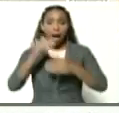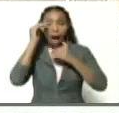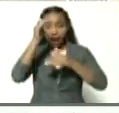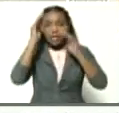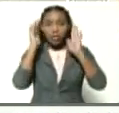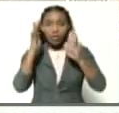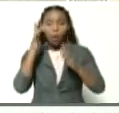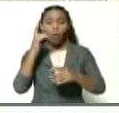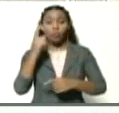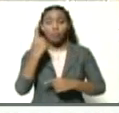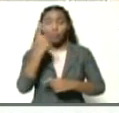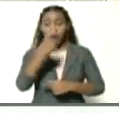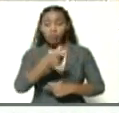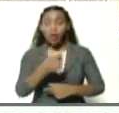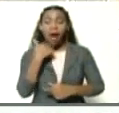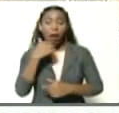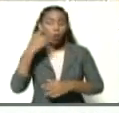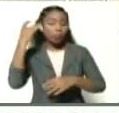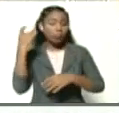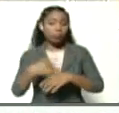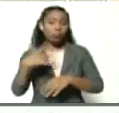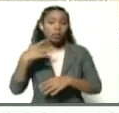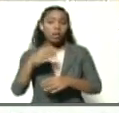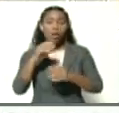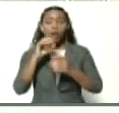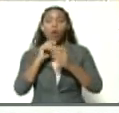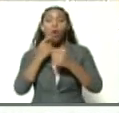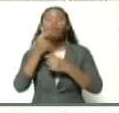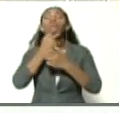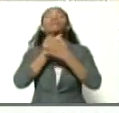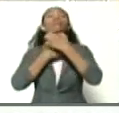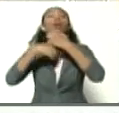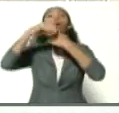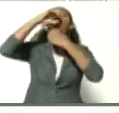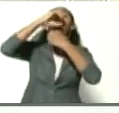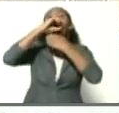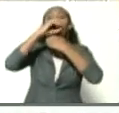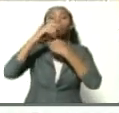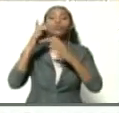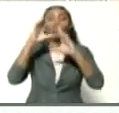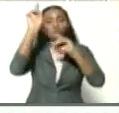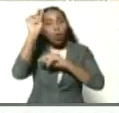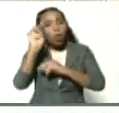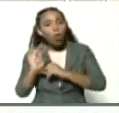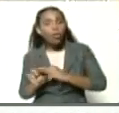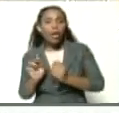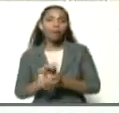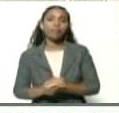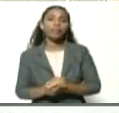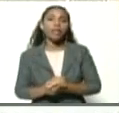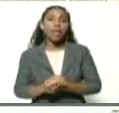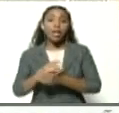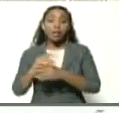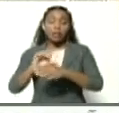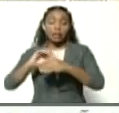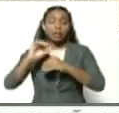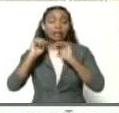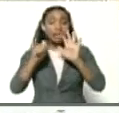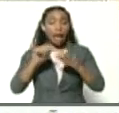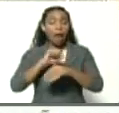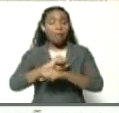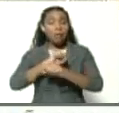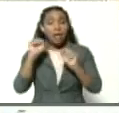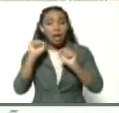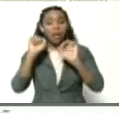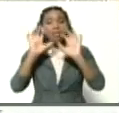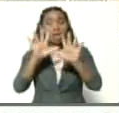atendiendo un caso grave, entubando a alguien todos los días. Nos dan las 6 de la mañana, las